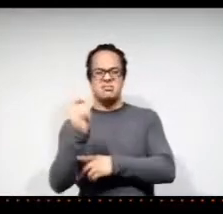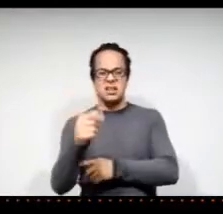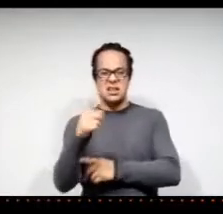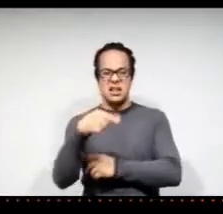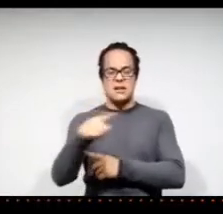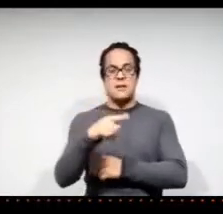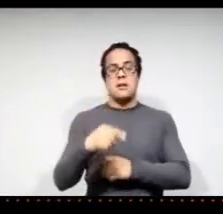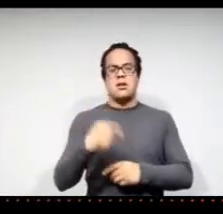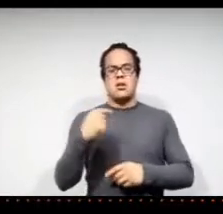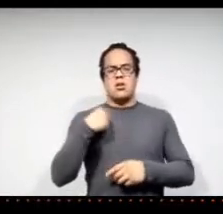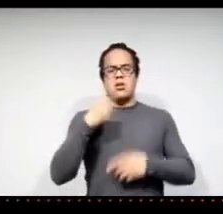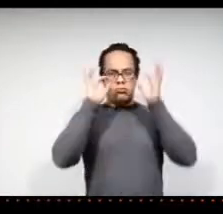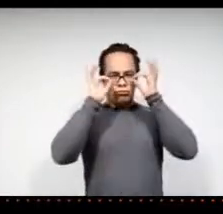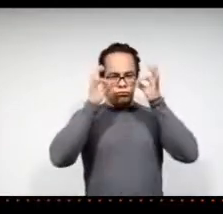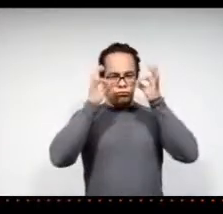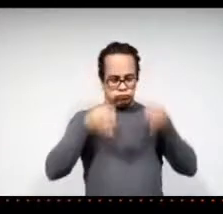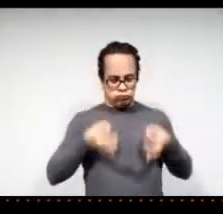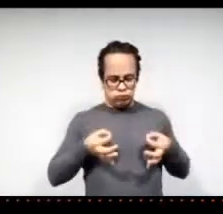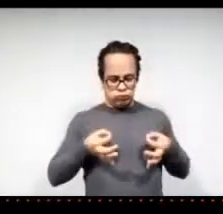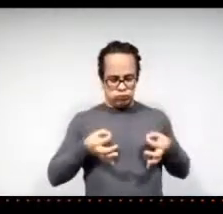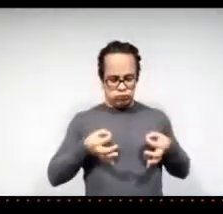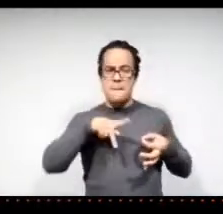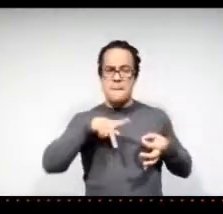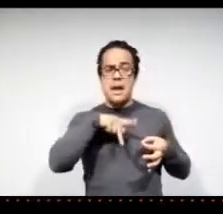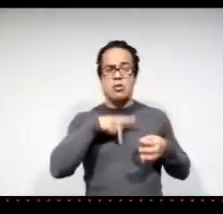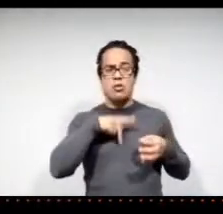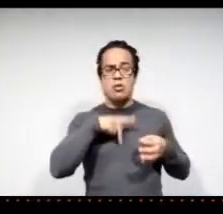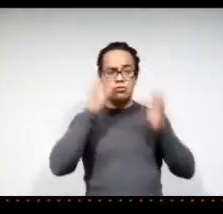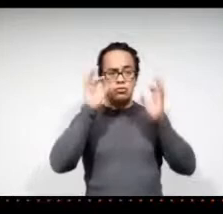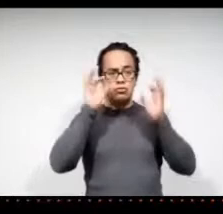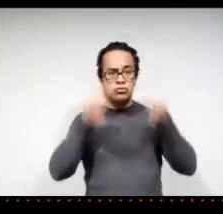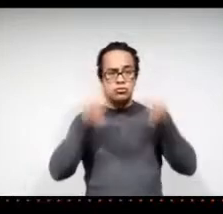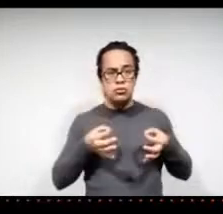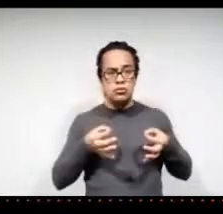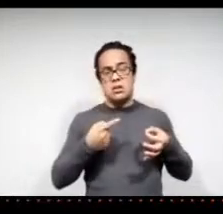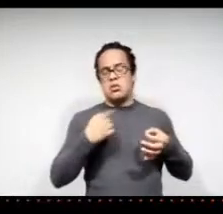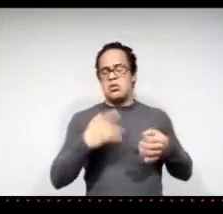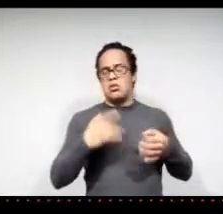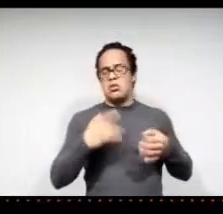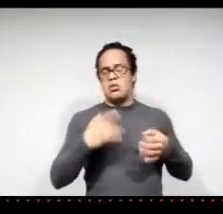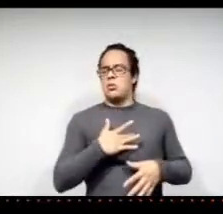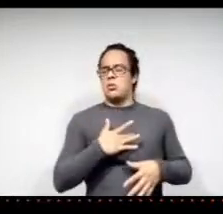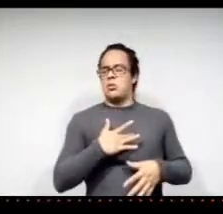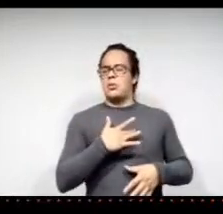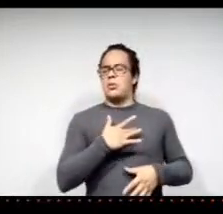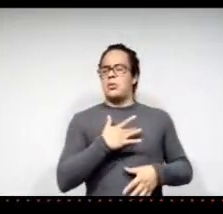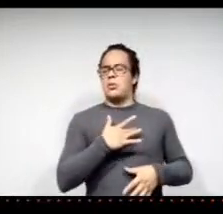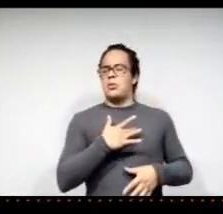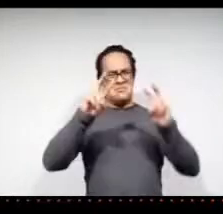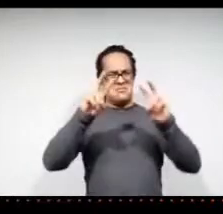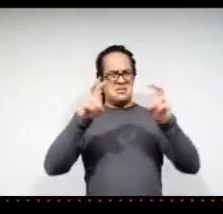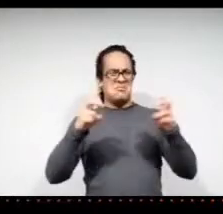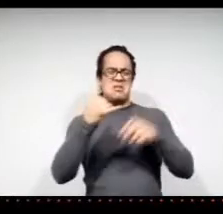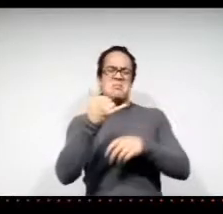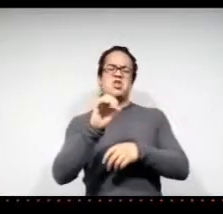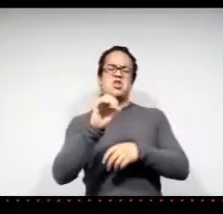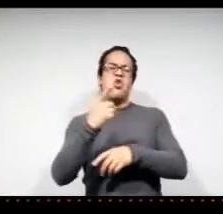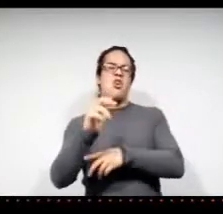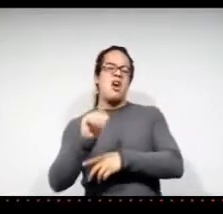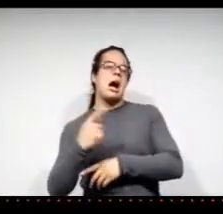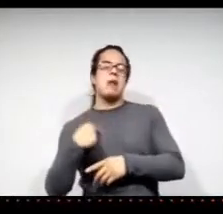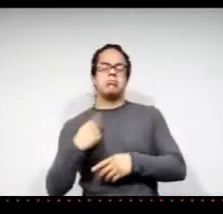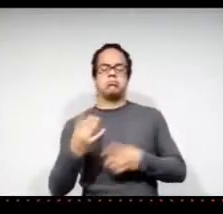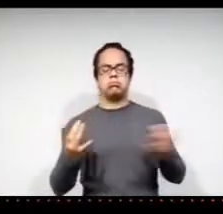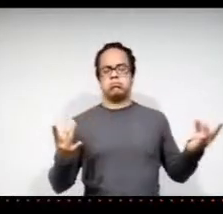del propio ombligo, que se puede utilizar en términos de yoga y de algunas cuestiones místicas